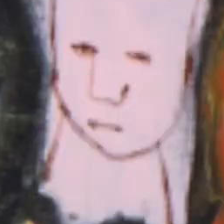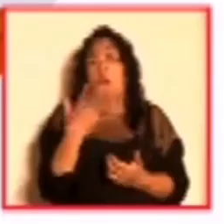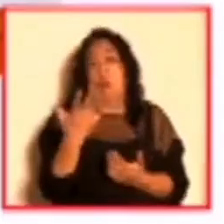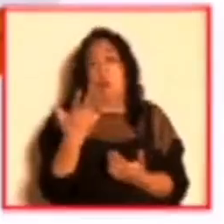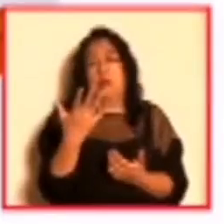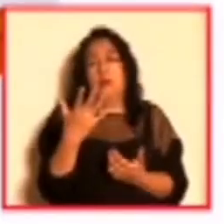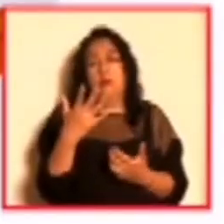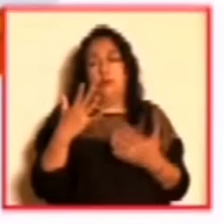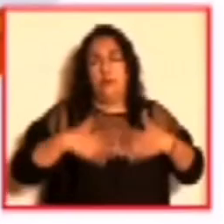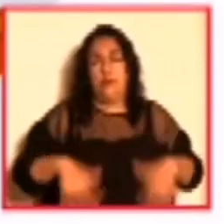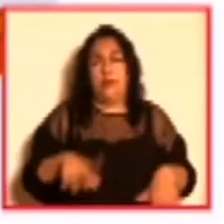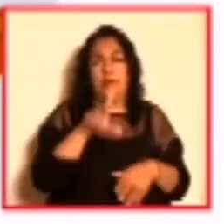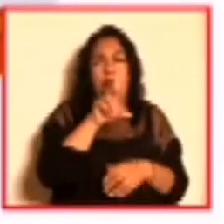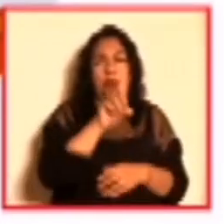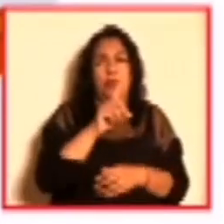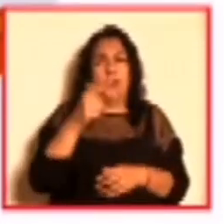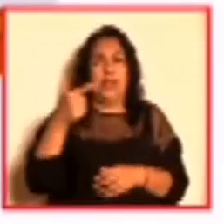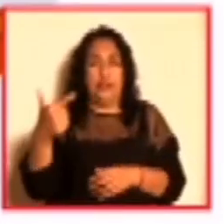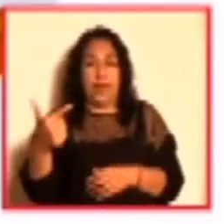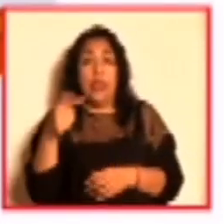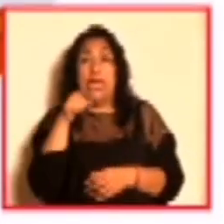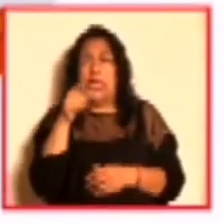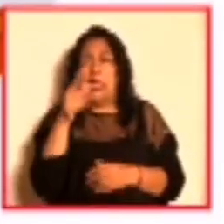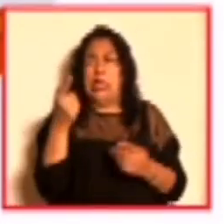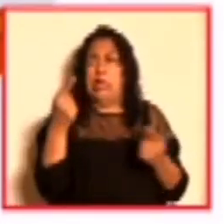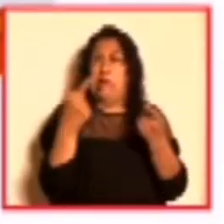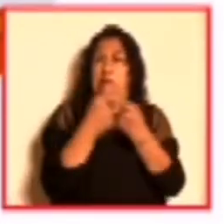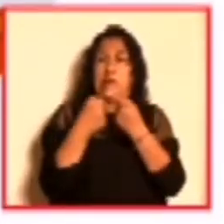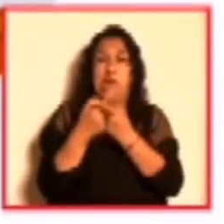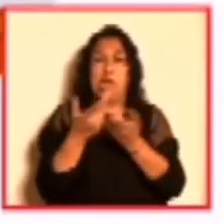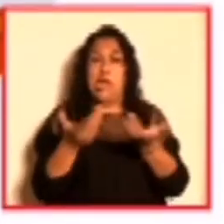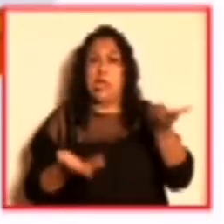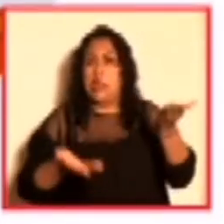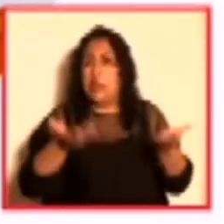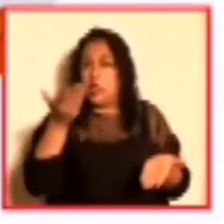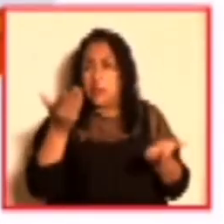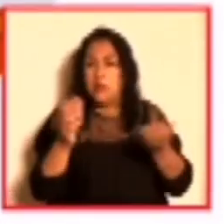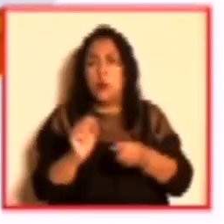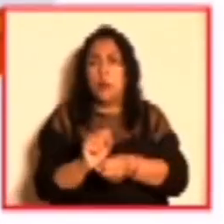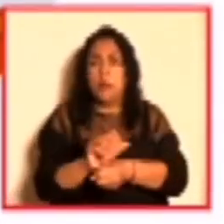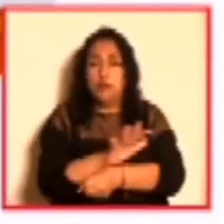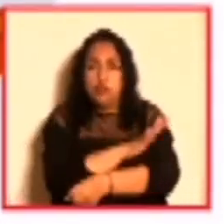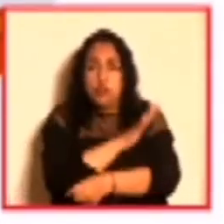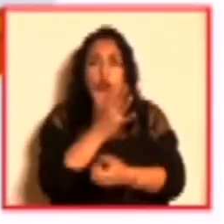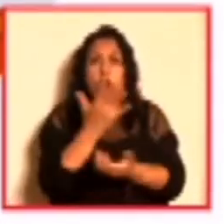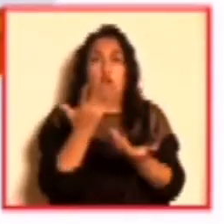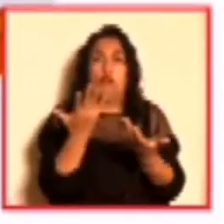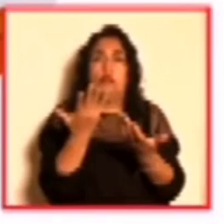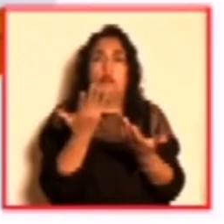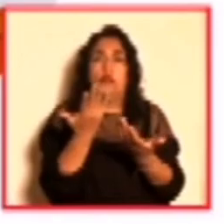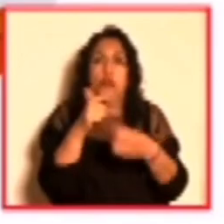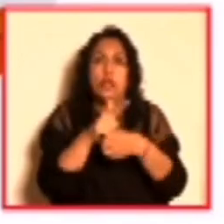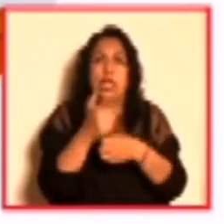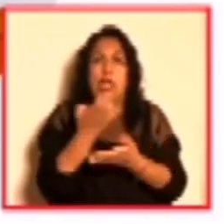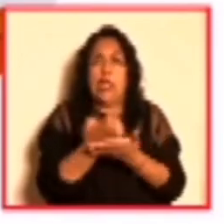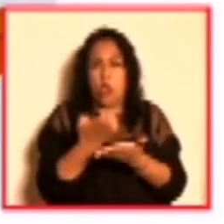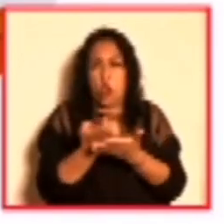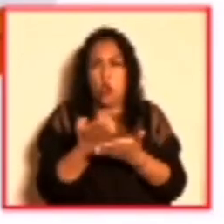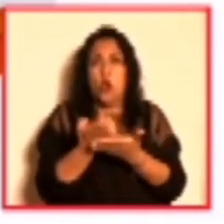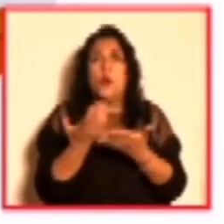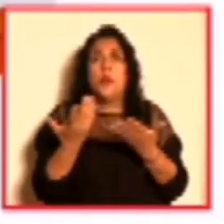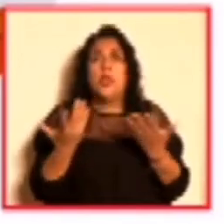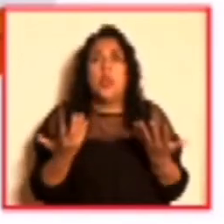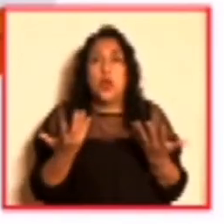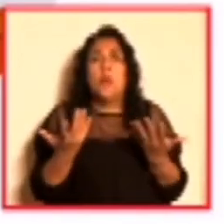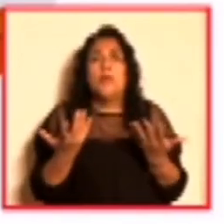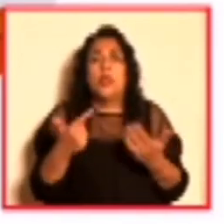& Gabbana, ¿no? Entonces ese contraste de equilibrios emocionales y socioeconómicos, ¿por qué no decirlo? Es lo que yo